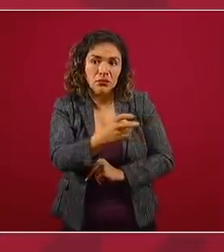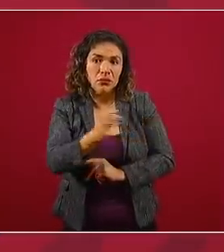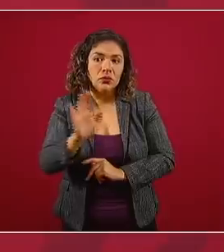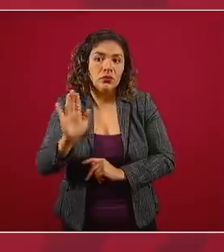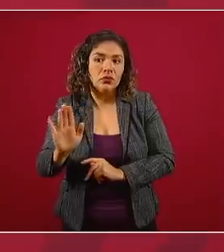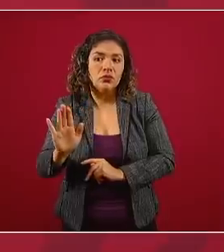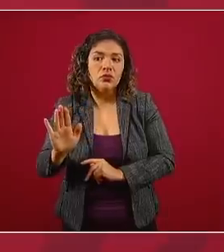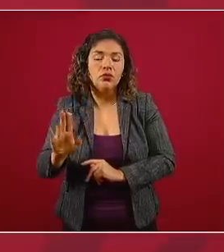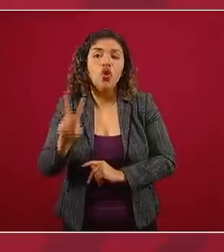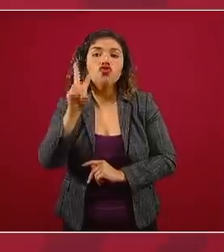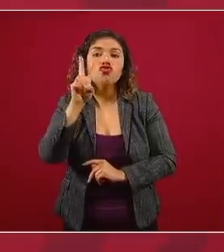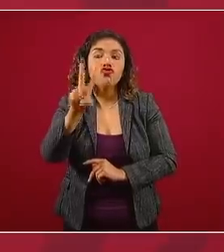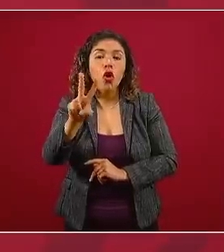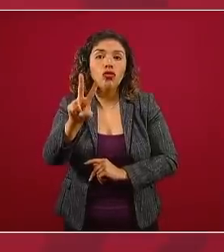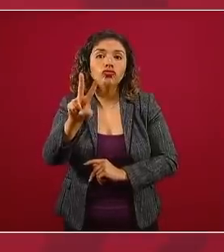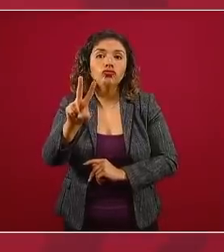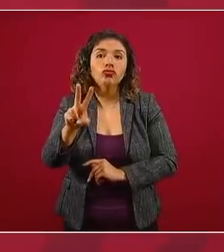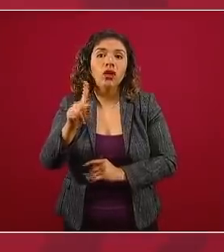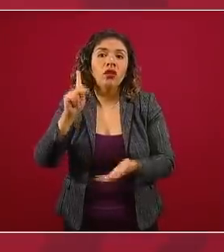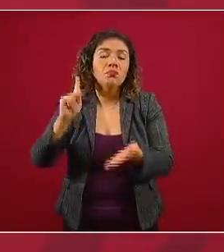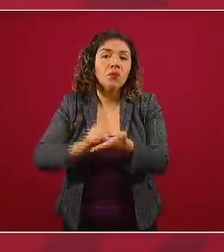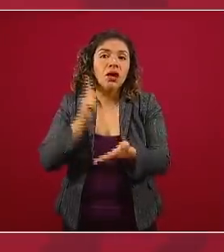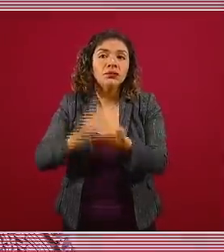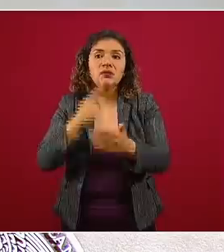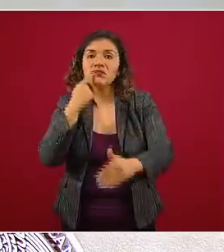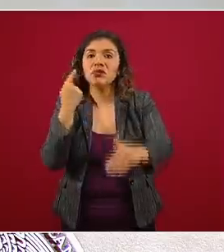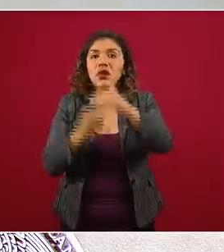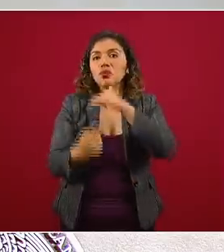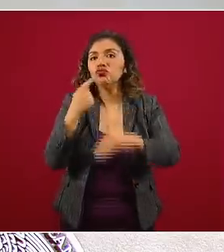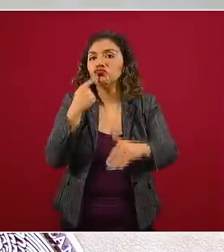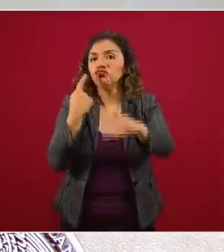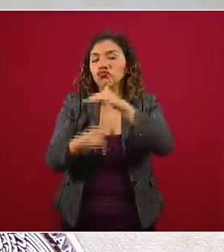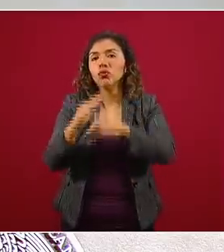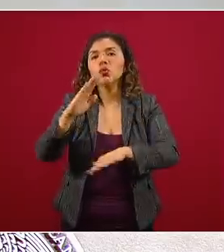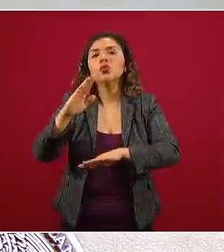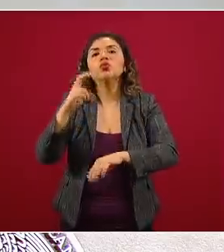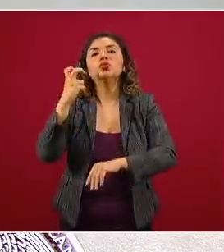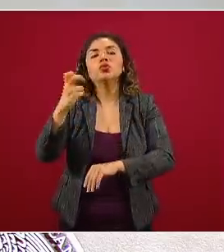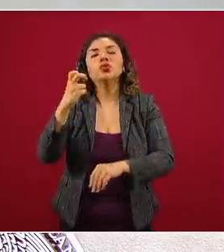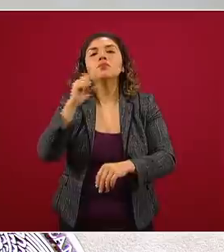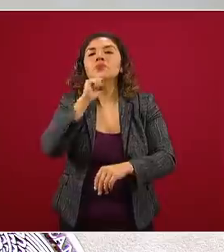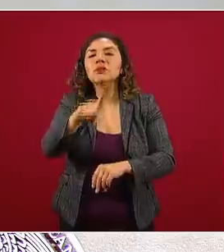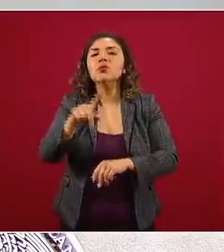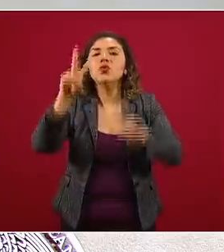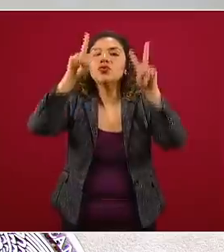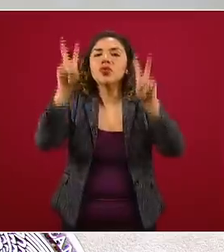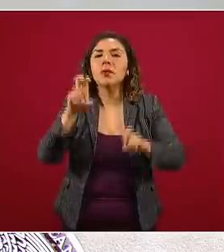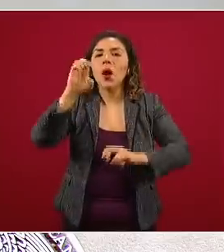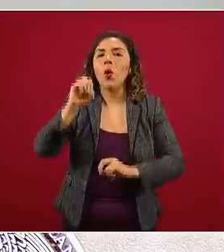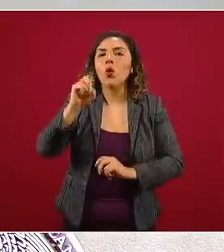dos denuncias este sobre el caso de odebrecht